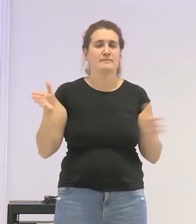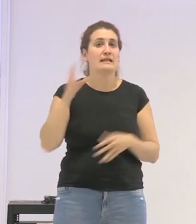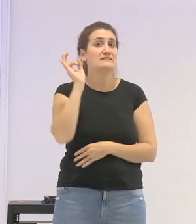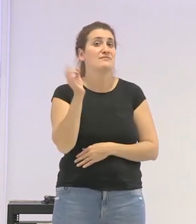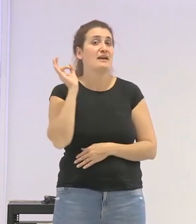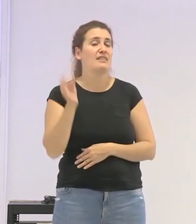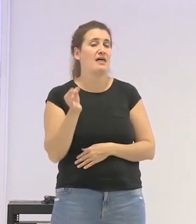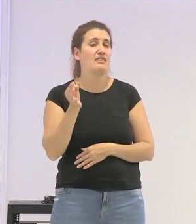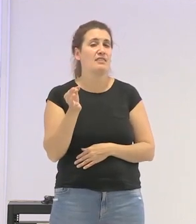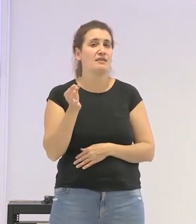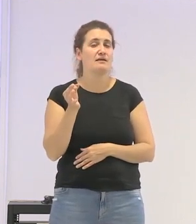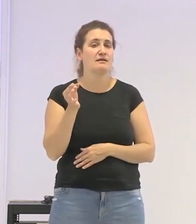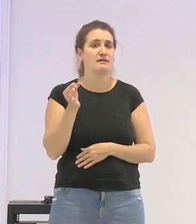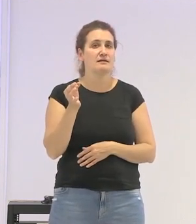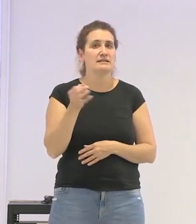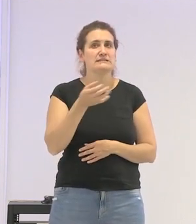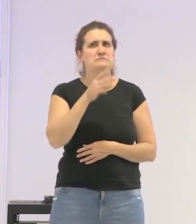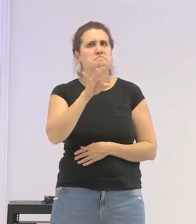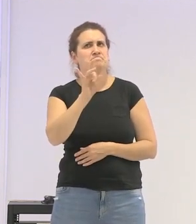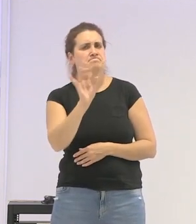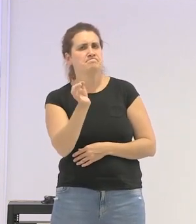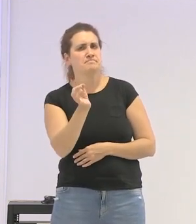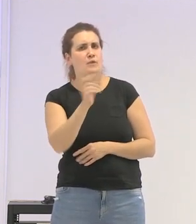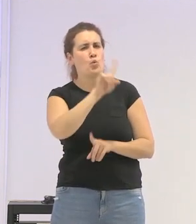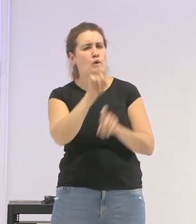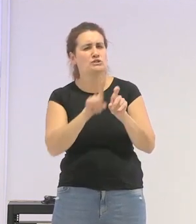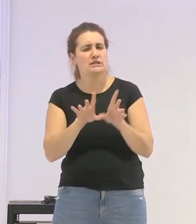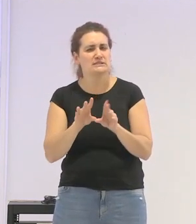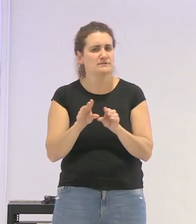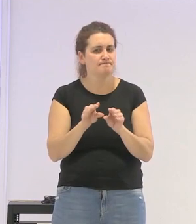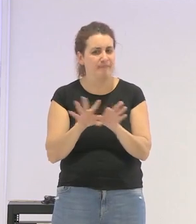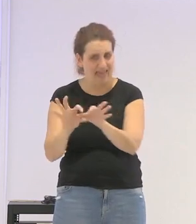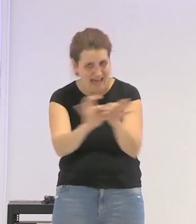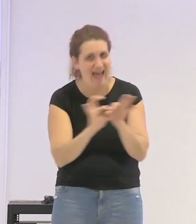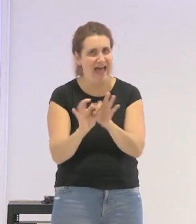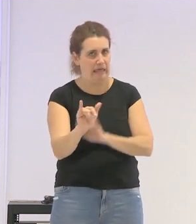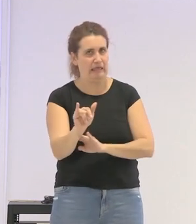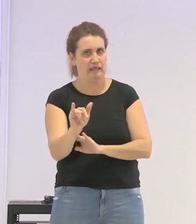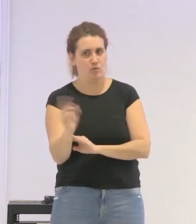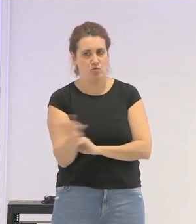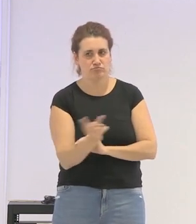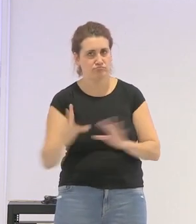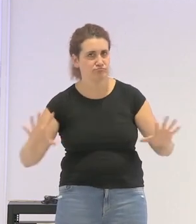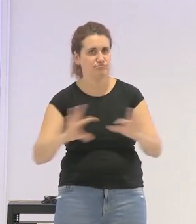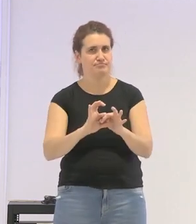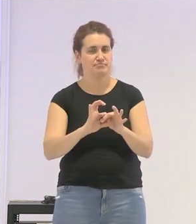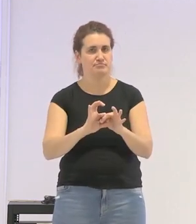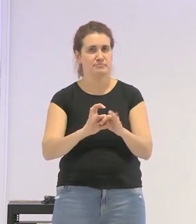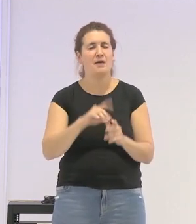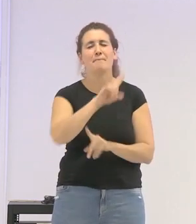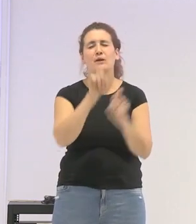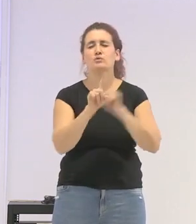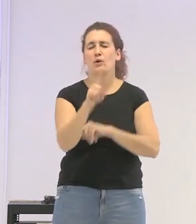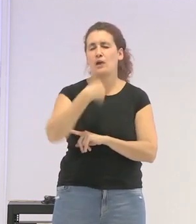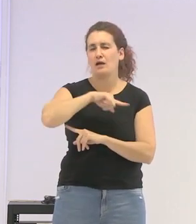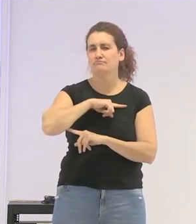decía, sí que hay cuestiones que les unen, ¿no? Entonces, bueno, hay una pregunta también que a veces nos hacemos,